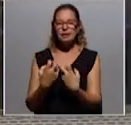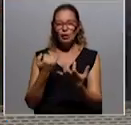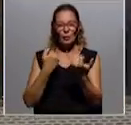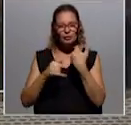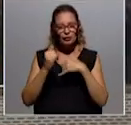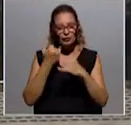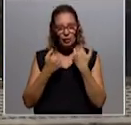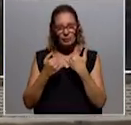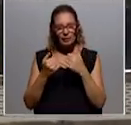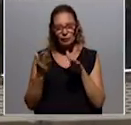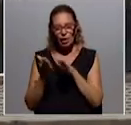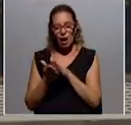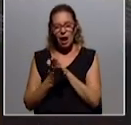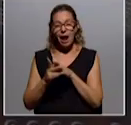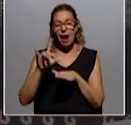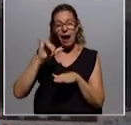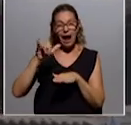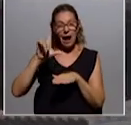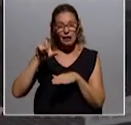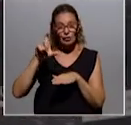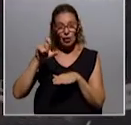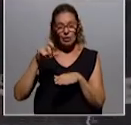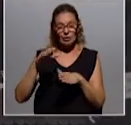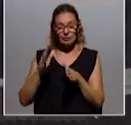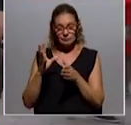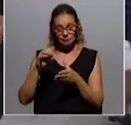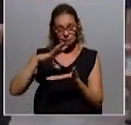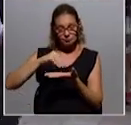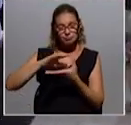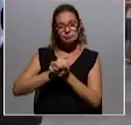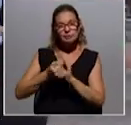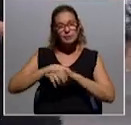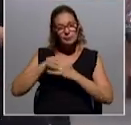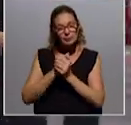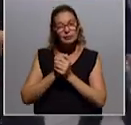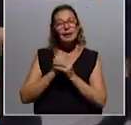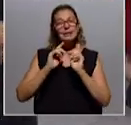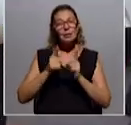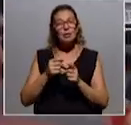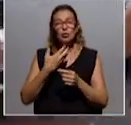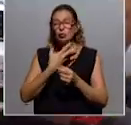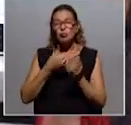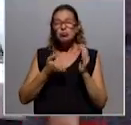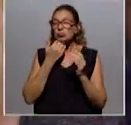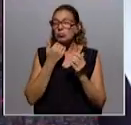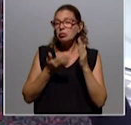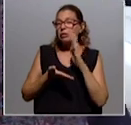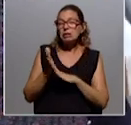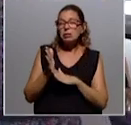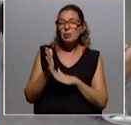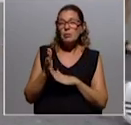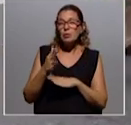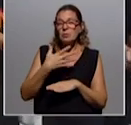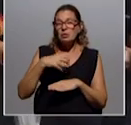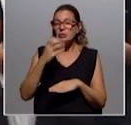centros comerciales alcohol en gel, pero también en el metro nos pidieron a la delegación uruguaya, que íbamos no sé por qué en ese momento sin llevar